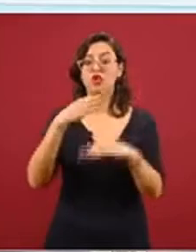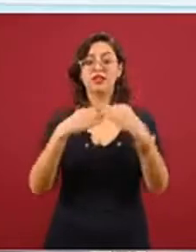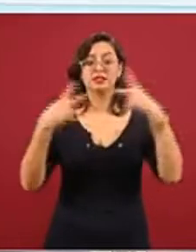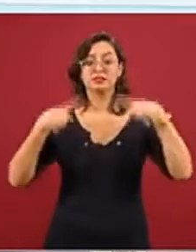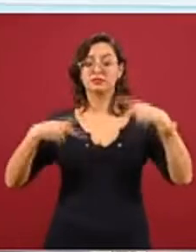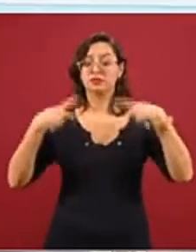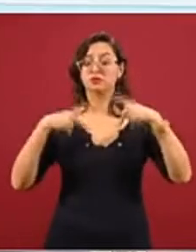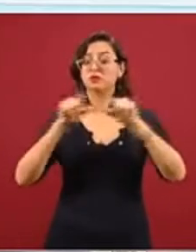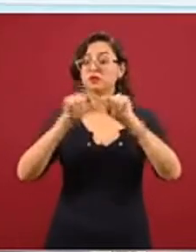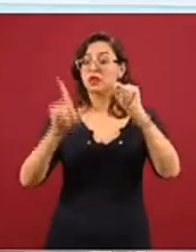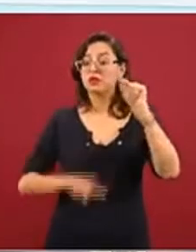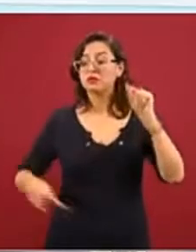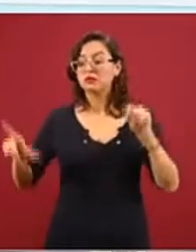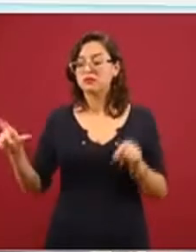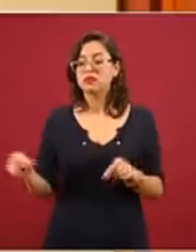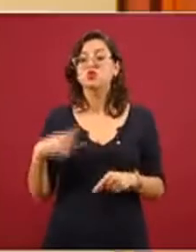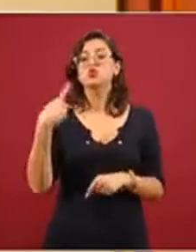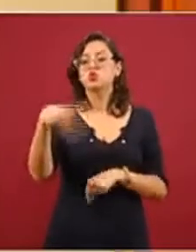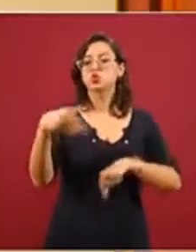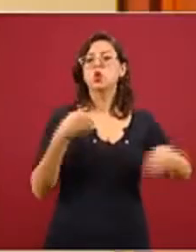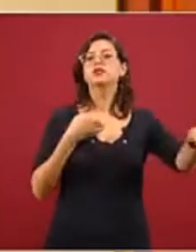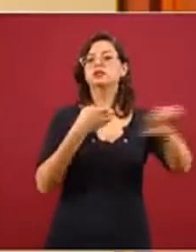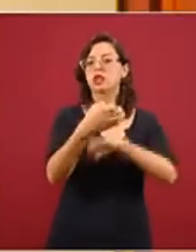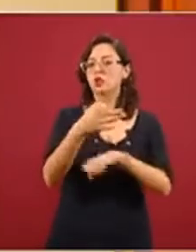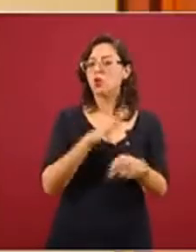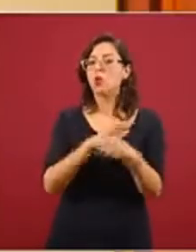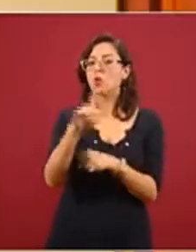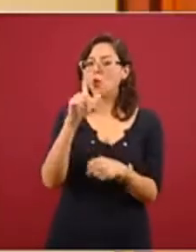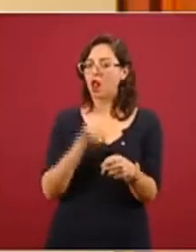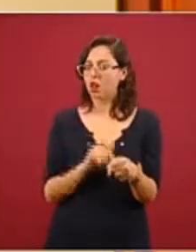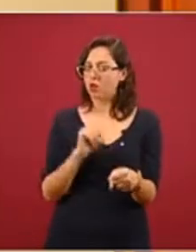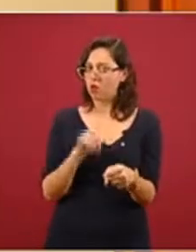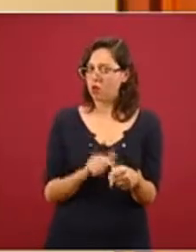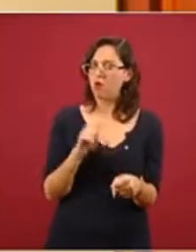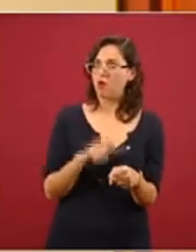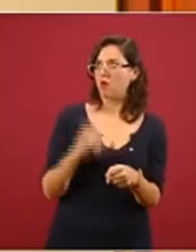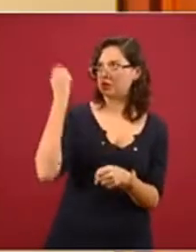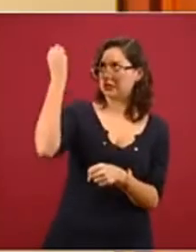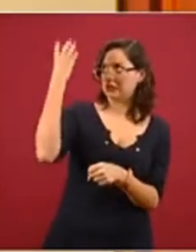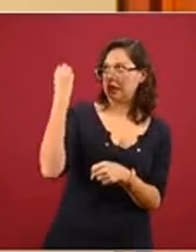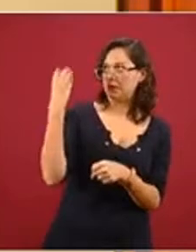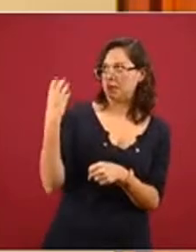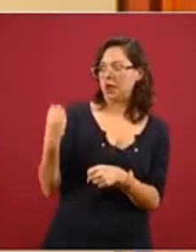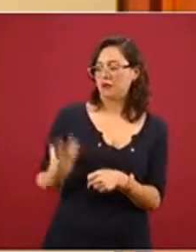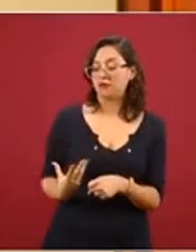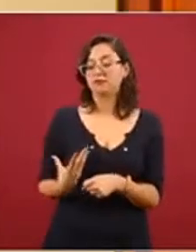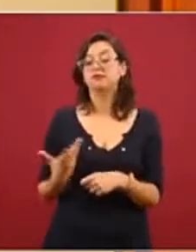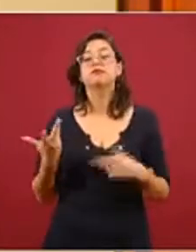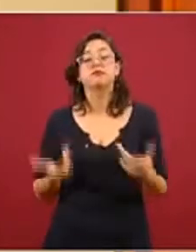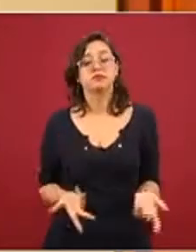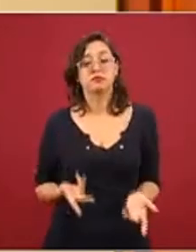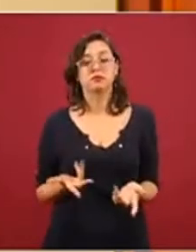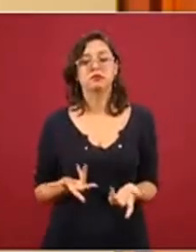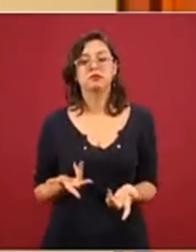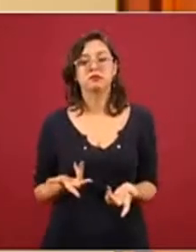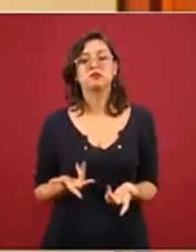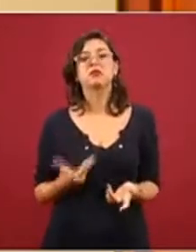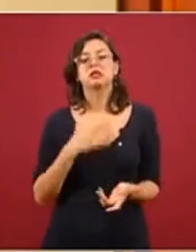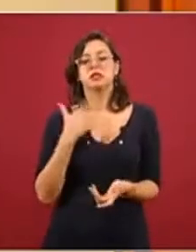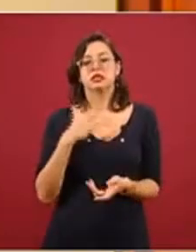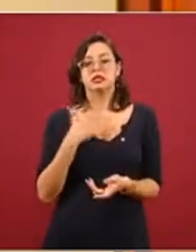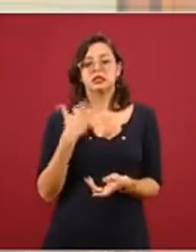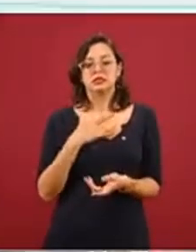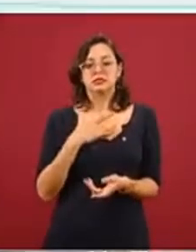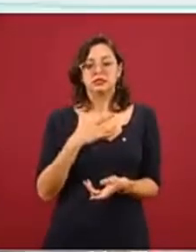país a revisar en qué color de semáforo está su estado, particularmente para poder